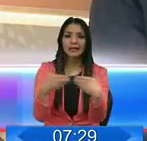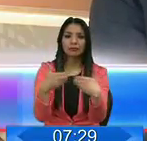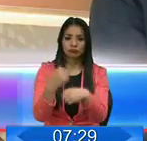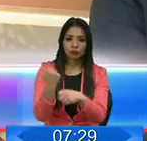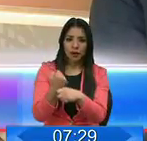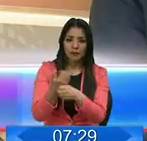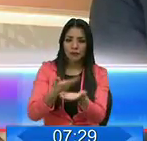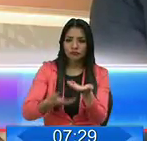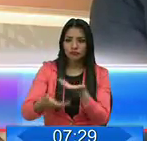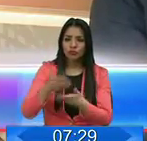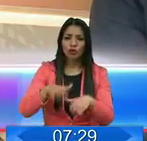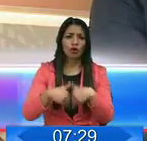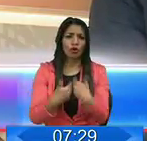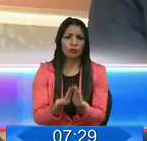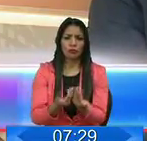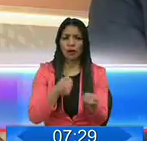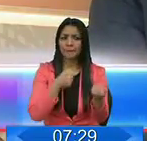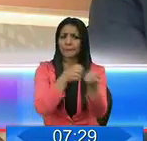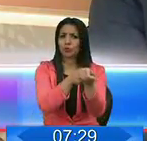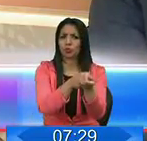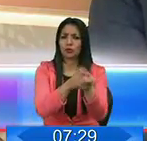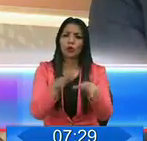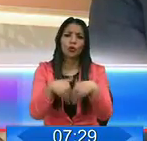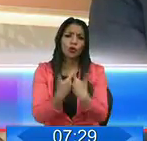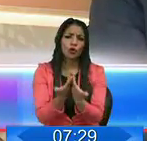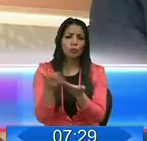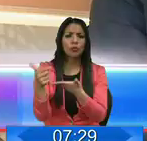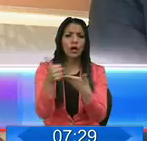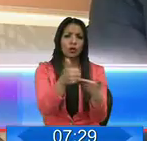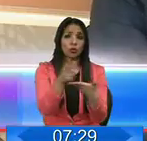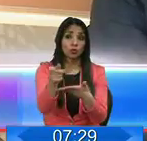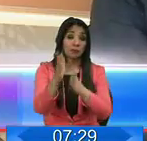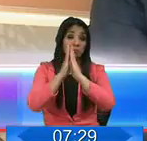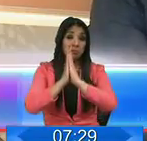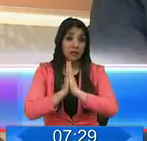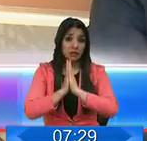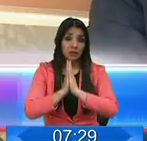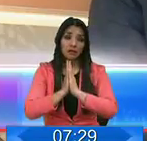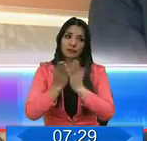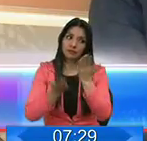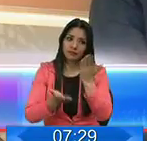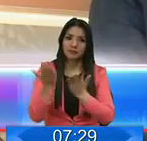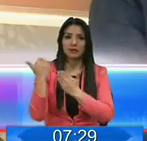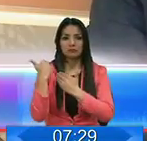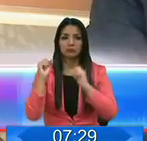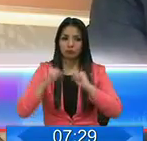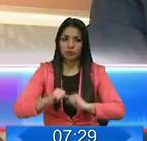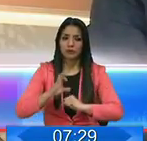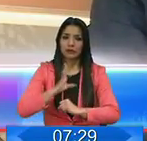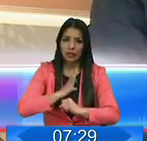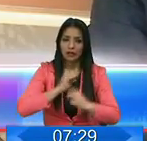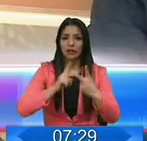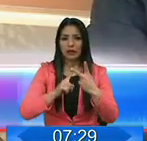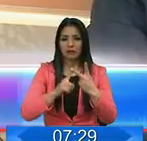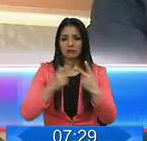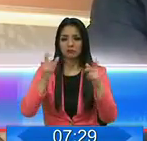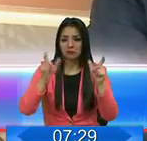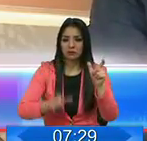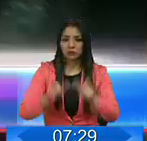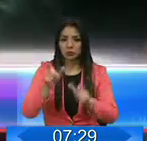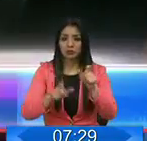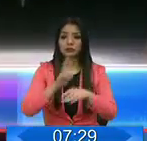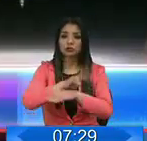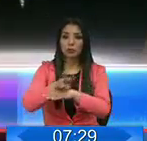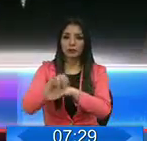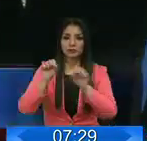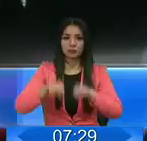cómo podemos nosotros solventar la ayuda que se requiere en la medida de las posibilidades técnicas y humanas que la superintendencia tiene. El